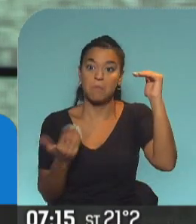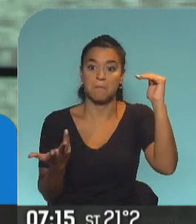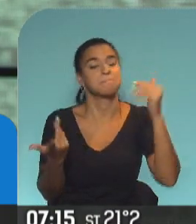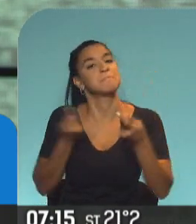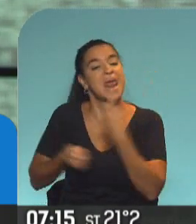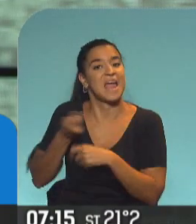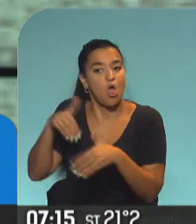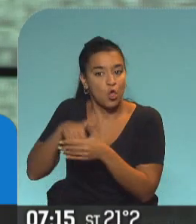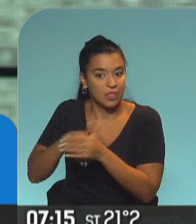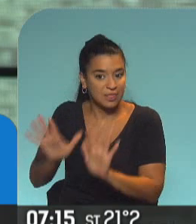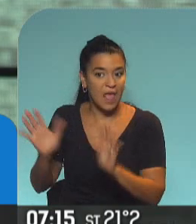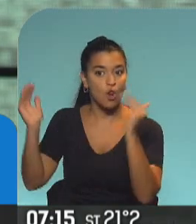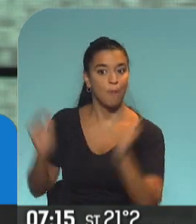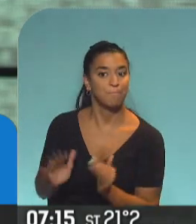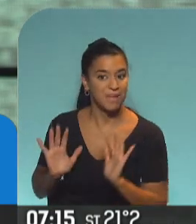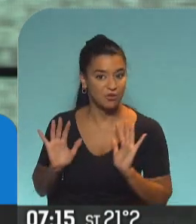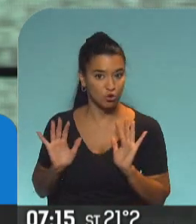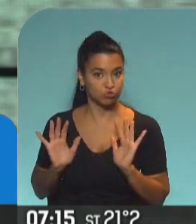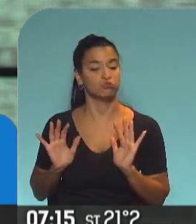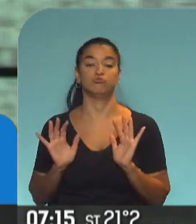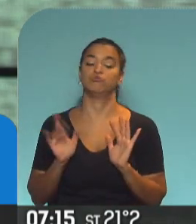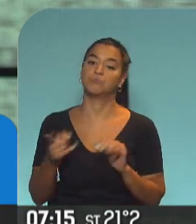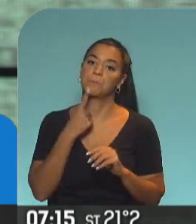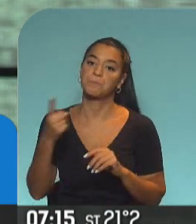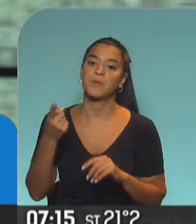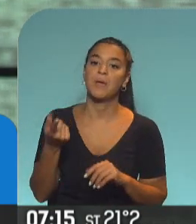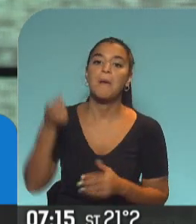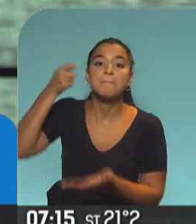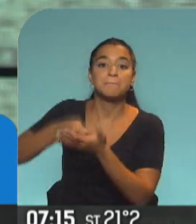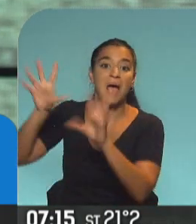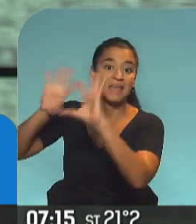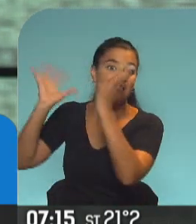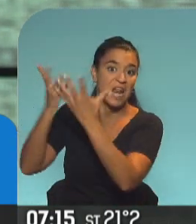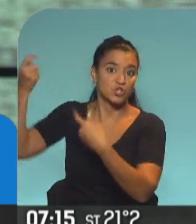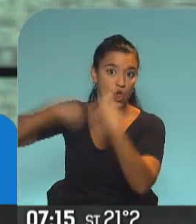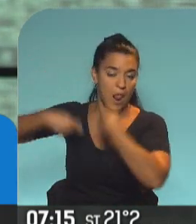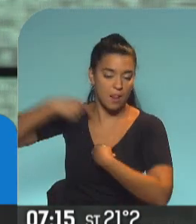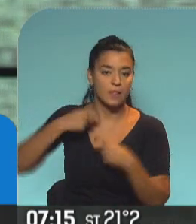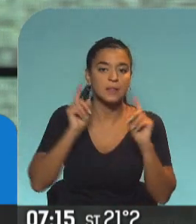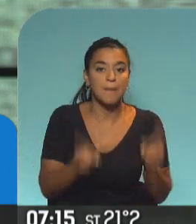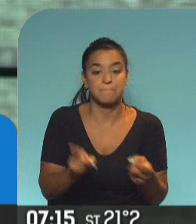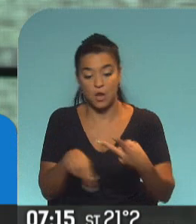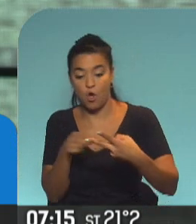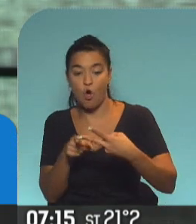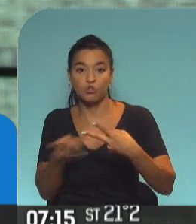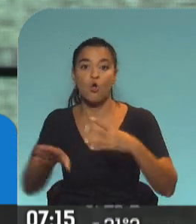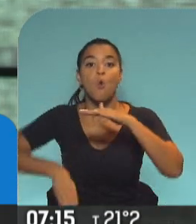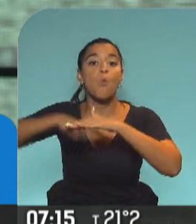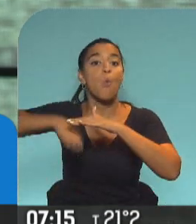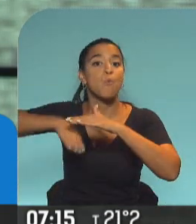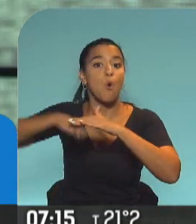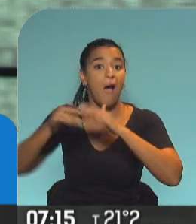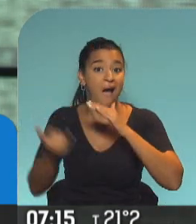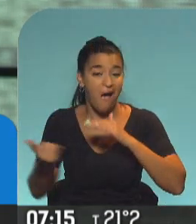mercado interno sea menor que el que te pagan internacionalmente. Y por el otro lado, poner cupos sería